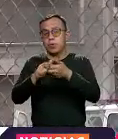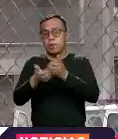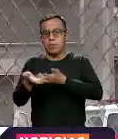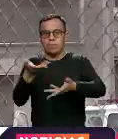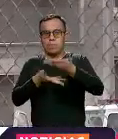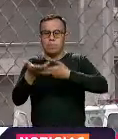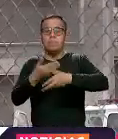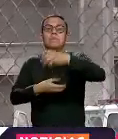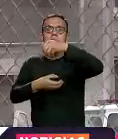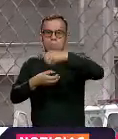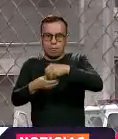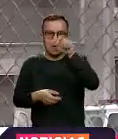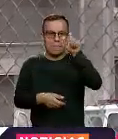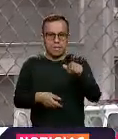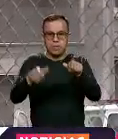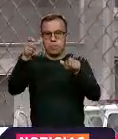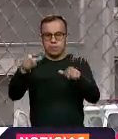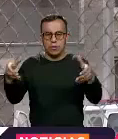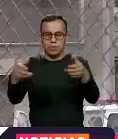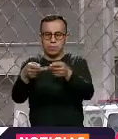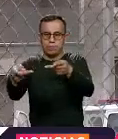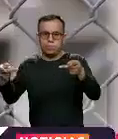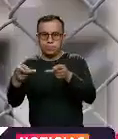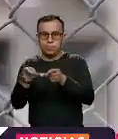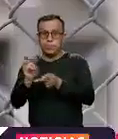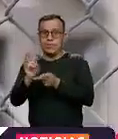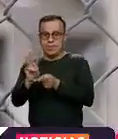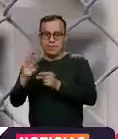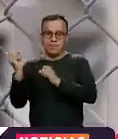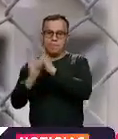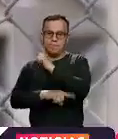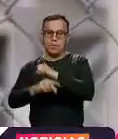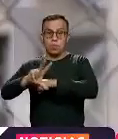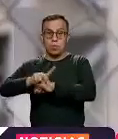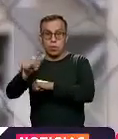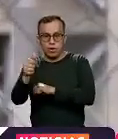convivencia entre internos del patio 3, donde se pagan penas por hurto y lesiones personales.